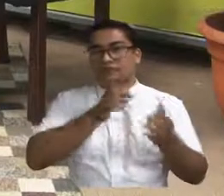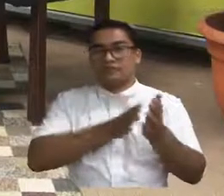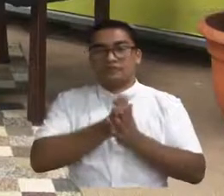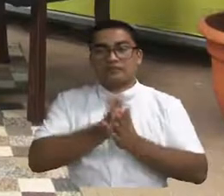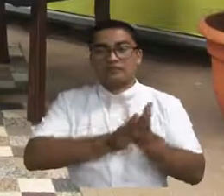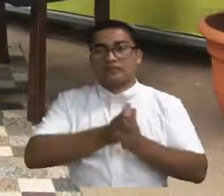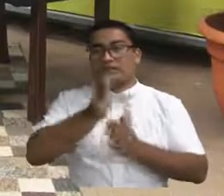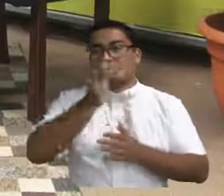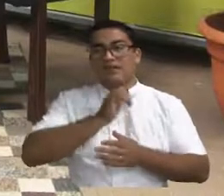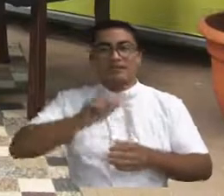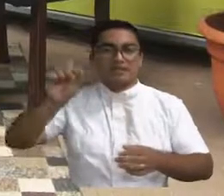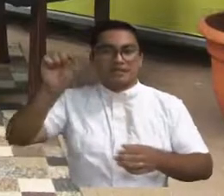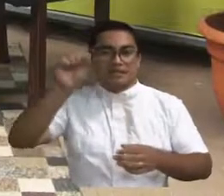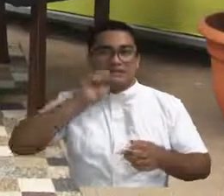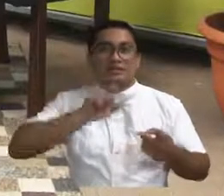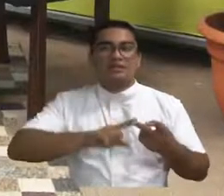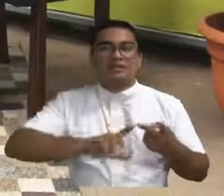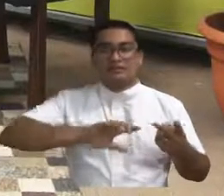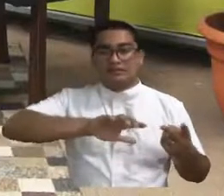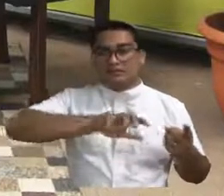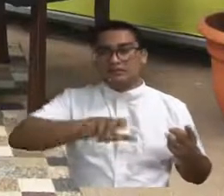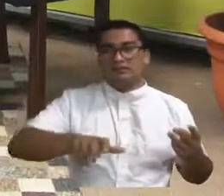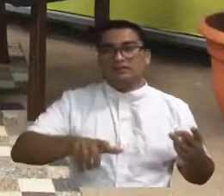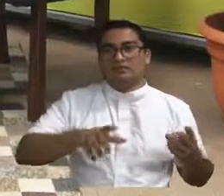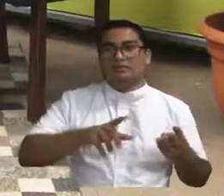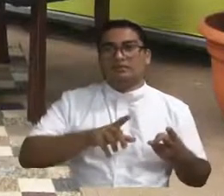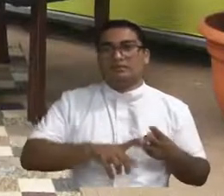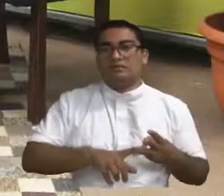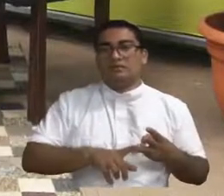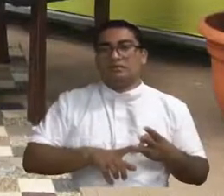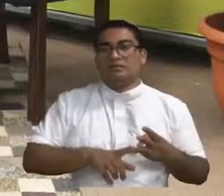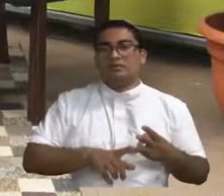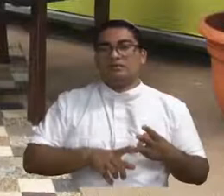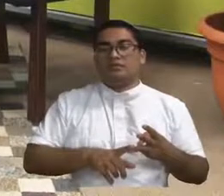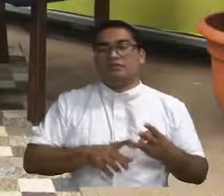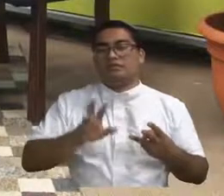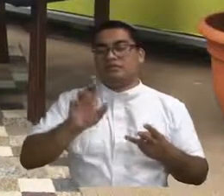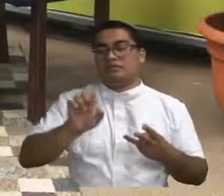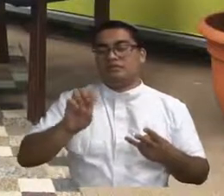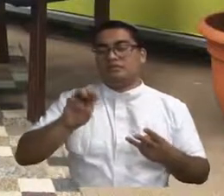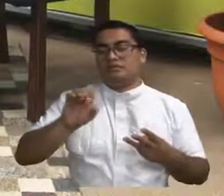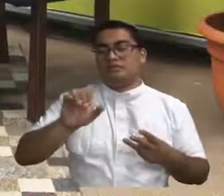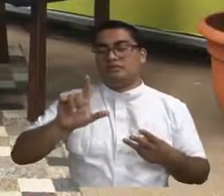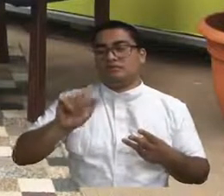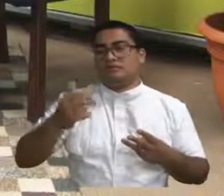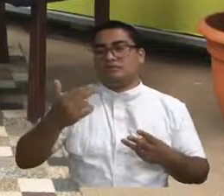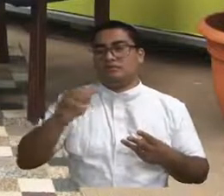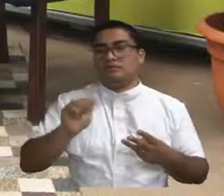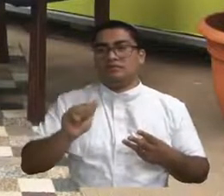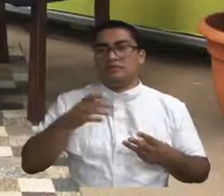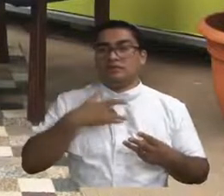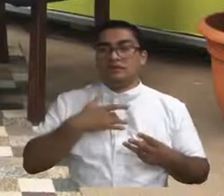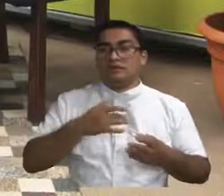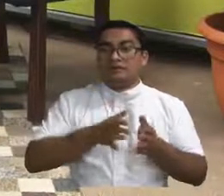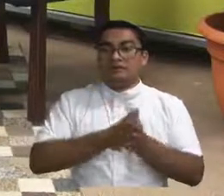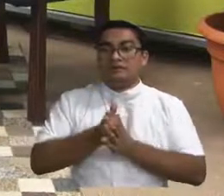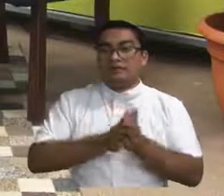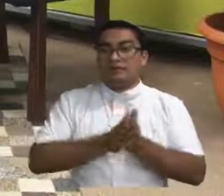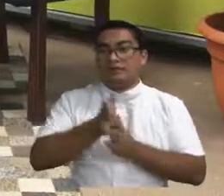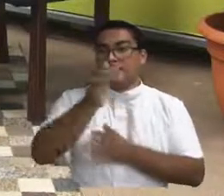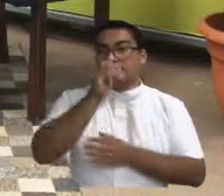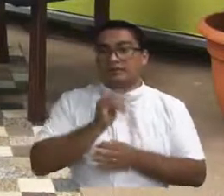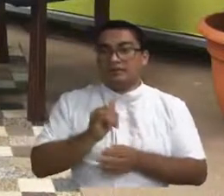de la zanahoria, la naranja. Yo, por ejemplo, soy del pensar de que no necesitamos refresco. ¿Por